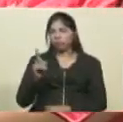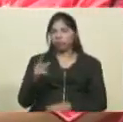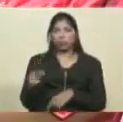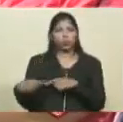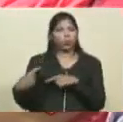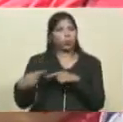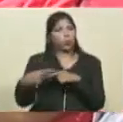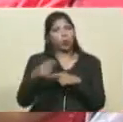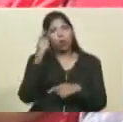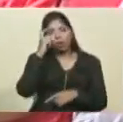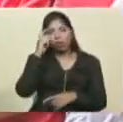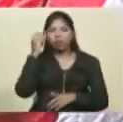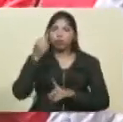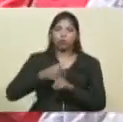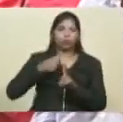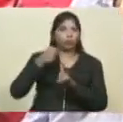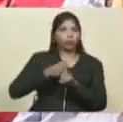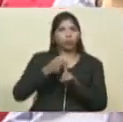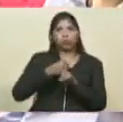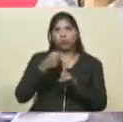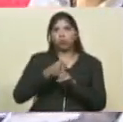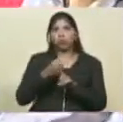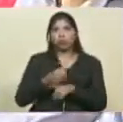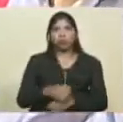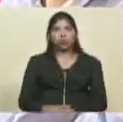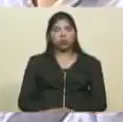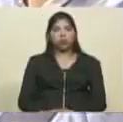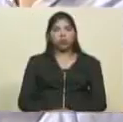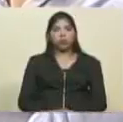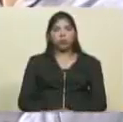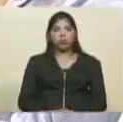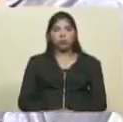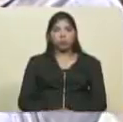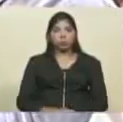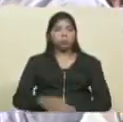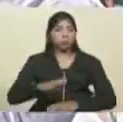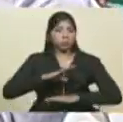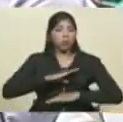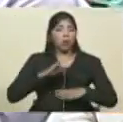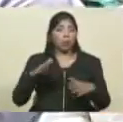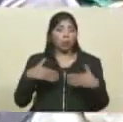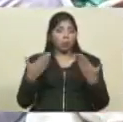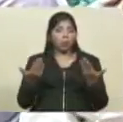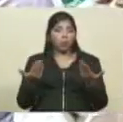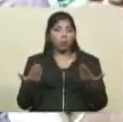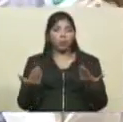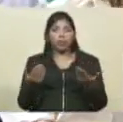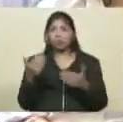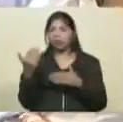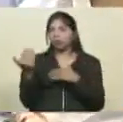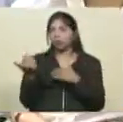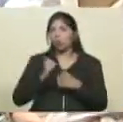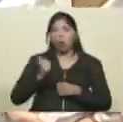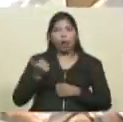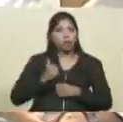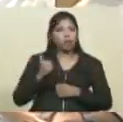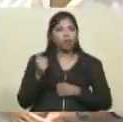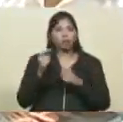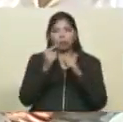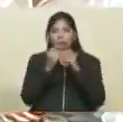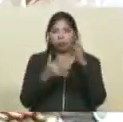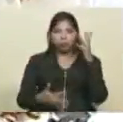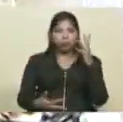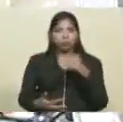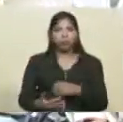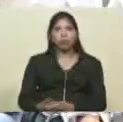de eso, de lo que es un ejemplo de lucha. Capaz de participar en todos los procesos, capaz de ser